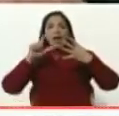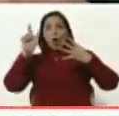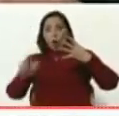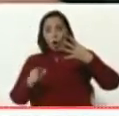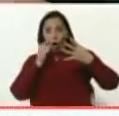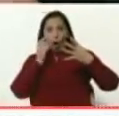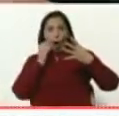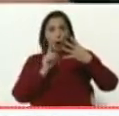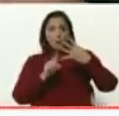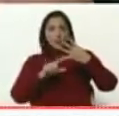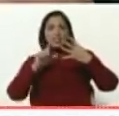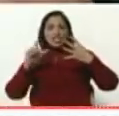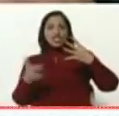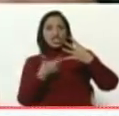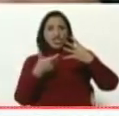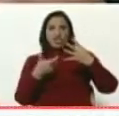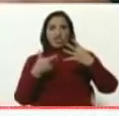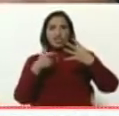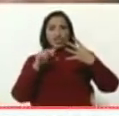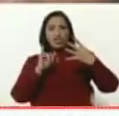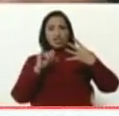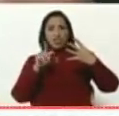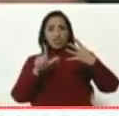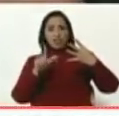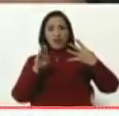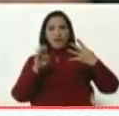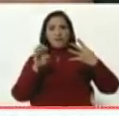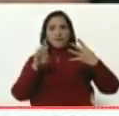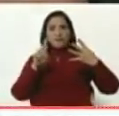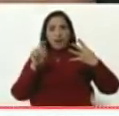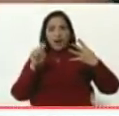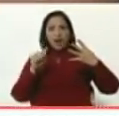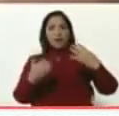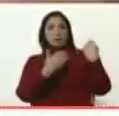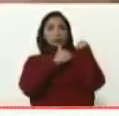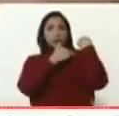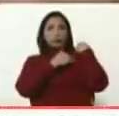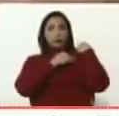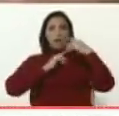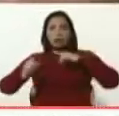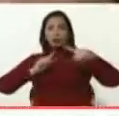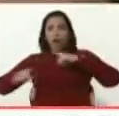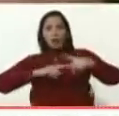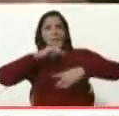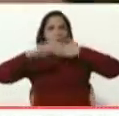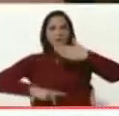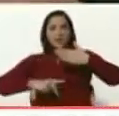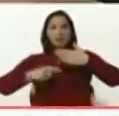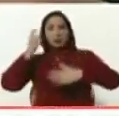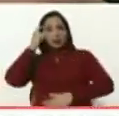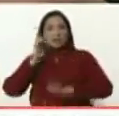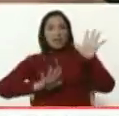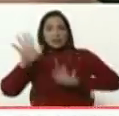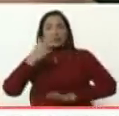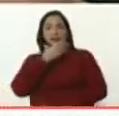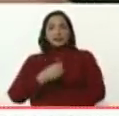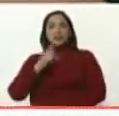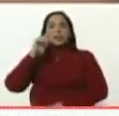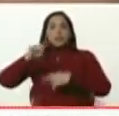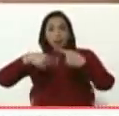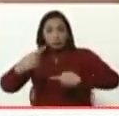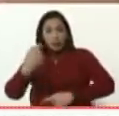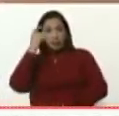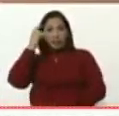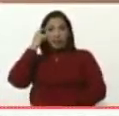una participación directa en las acciones que estaban planificadas para este día 15 de diciembre y los días